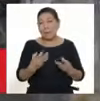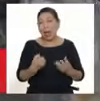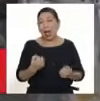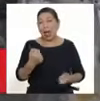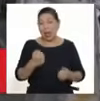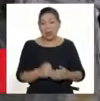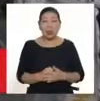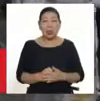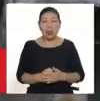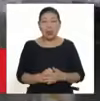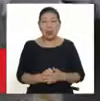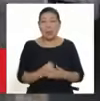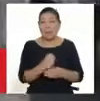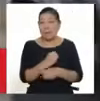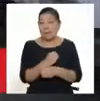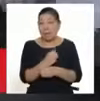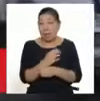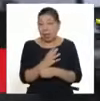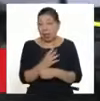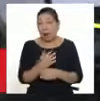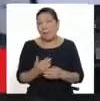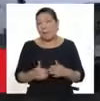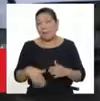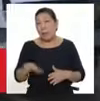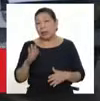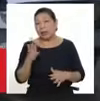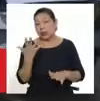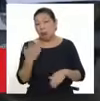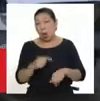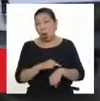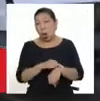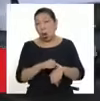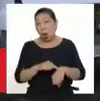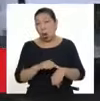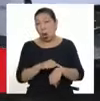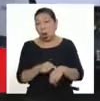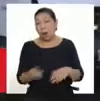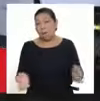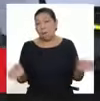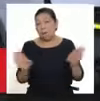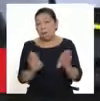de vehículos durante toda la madrugada. Más de 5 horas que ha permanecido